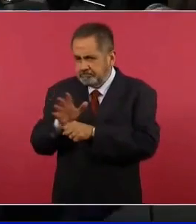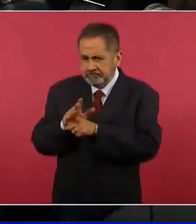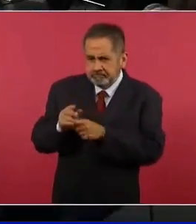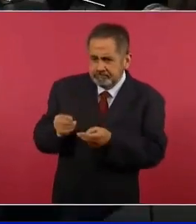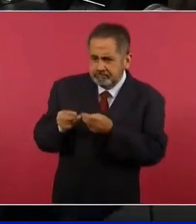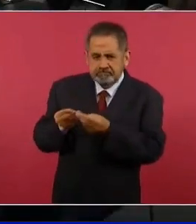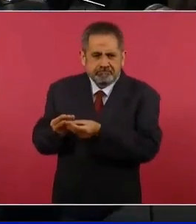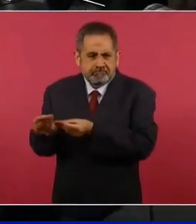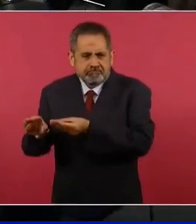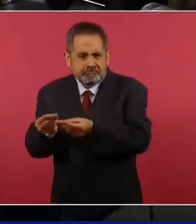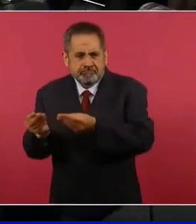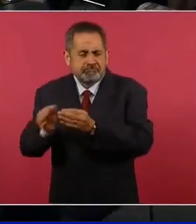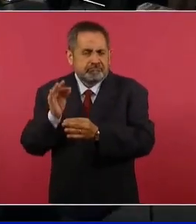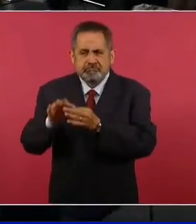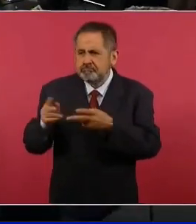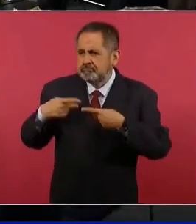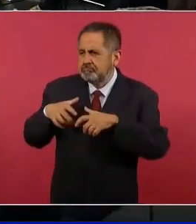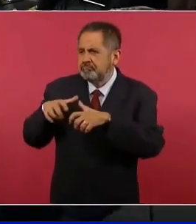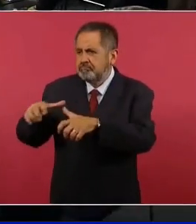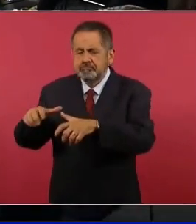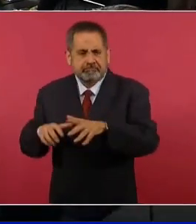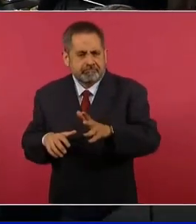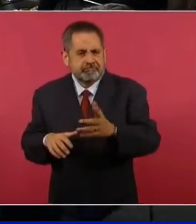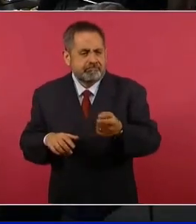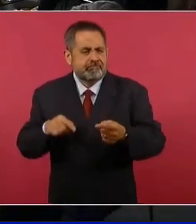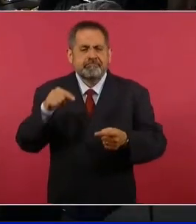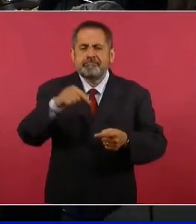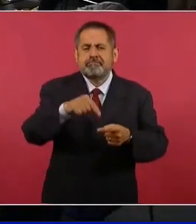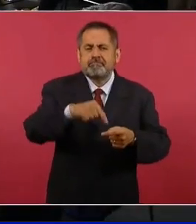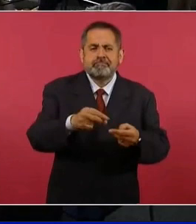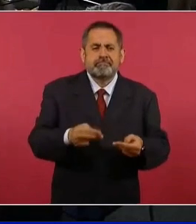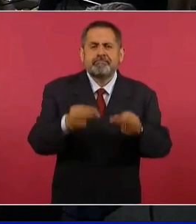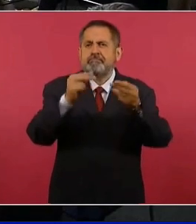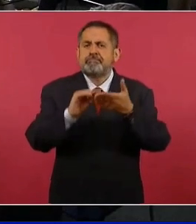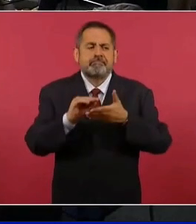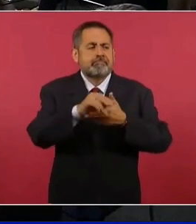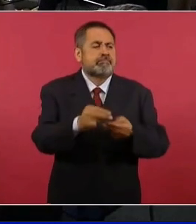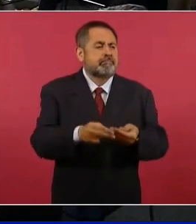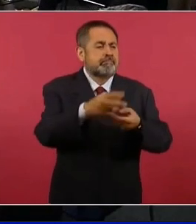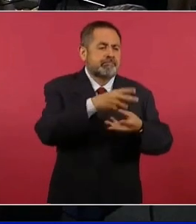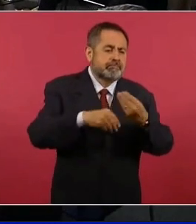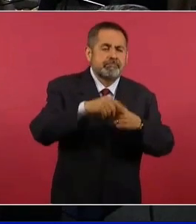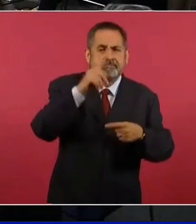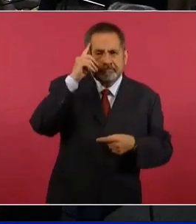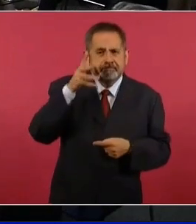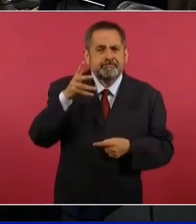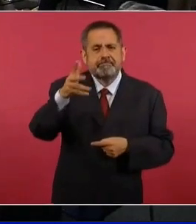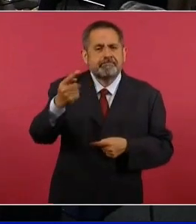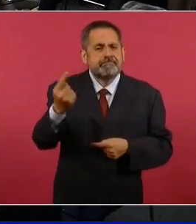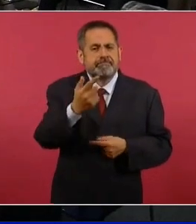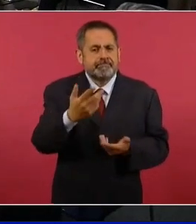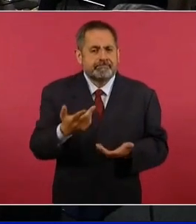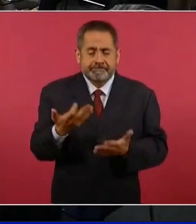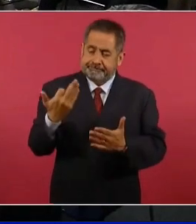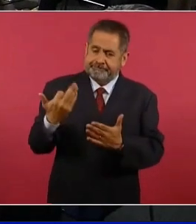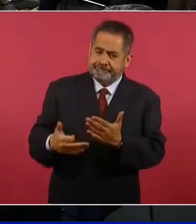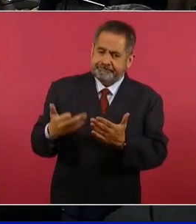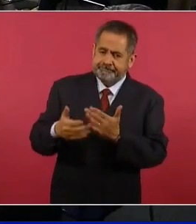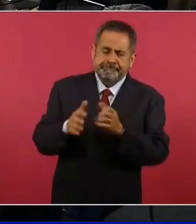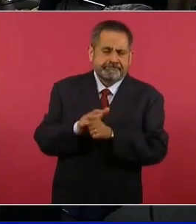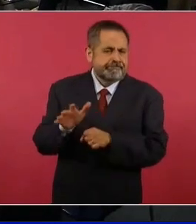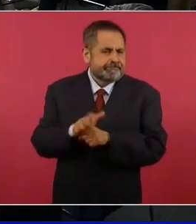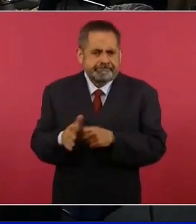el suficiente abastecimiento para el pueblo, pero ¿qué es lo que va a pasar? ¿Hacia dónde vamos? ¿Y qué es lo que faltaría también